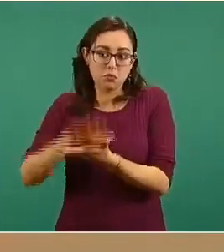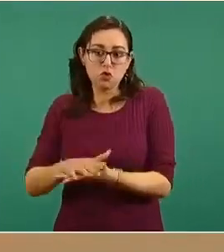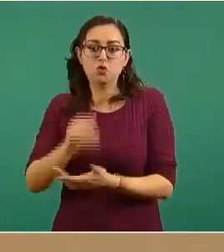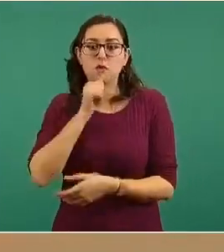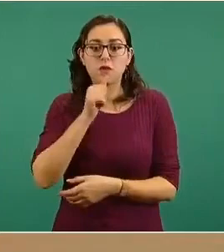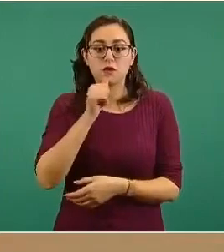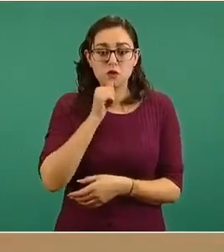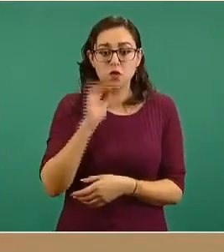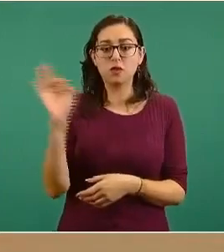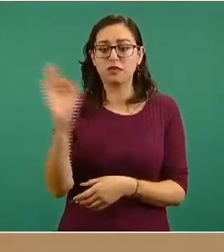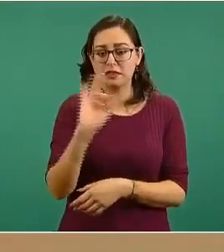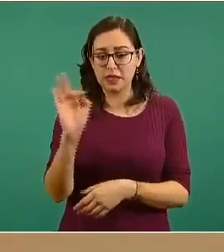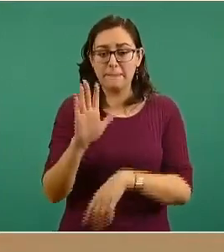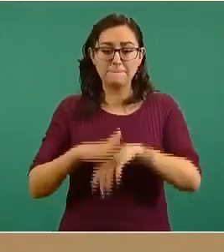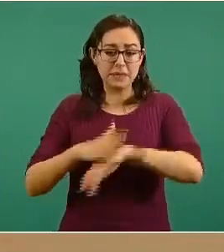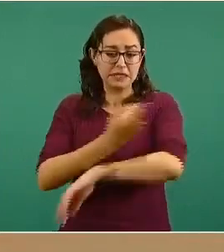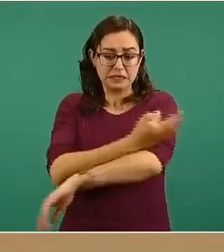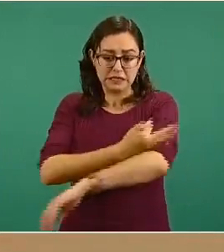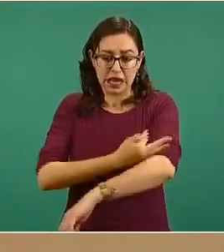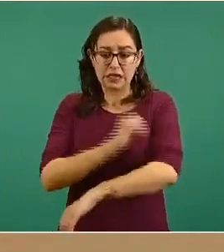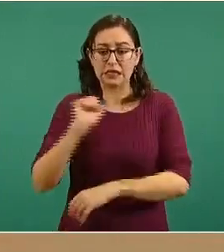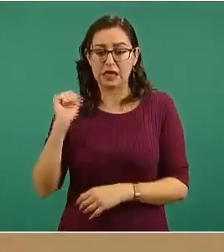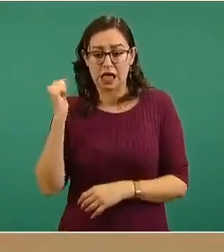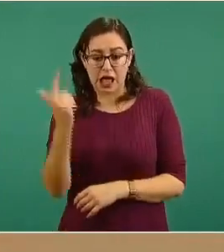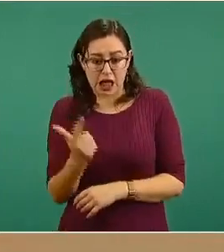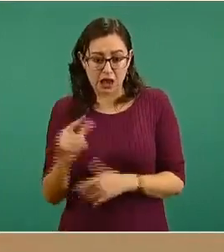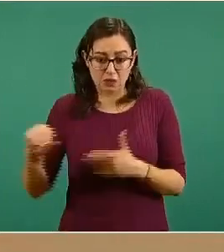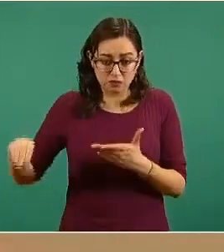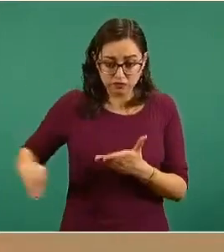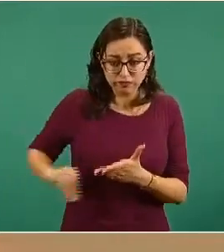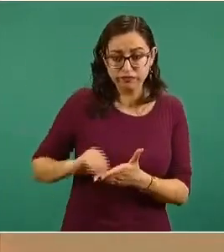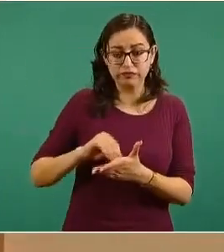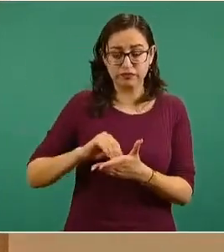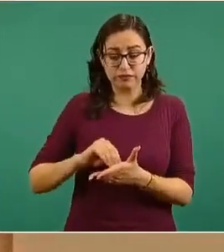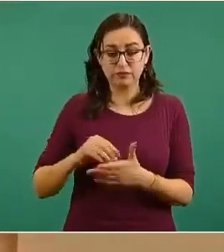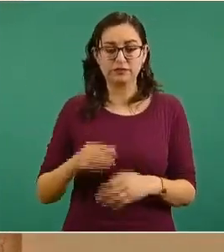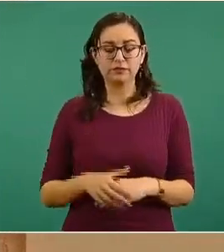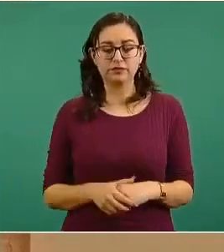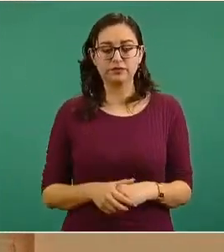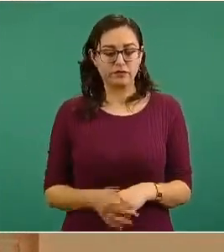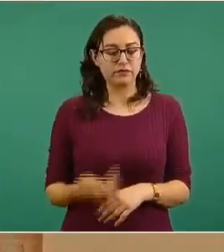omisión, algún retraso de su incorporación a los padrones de vacunación.